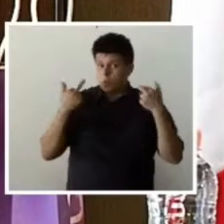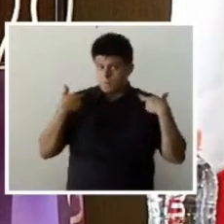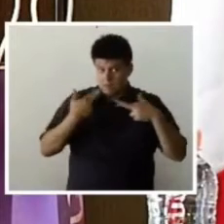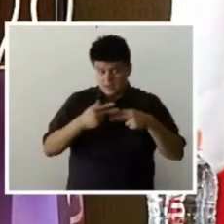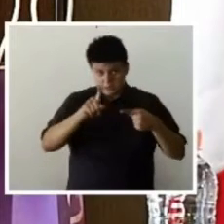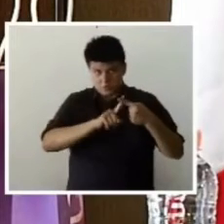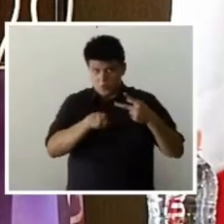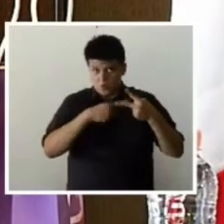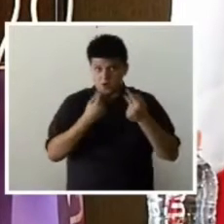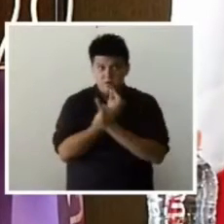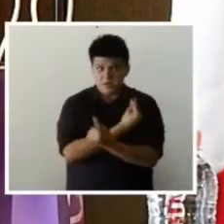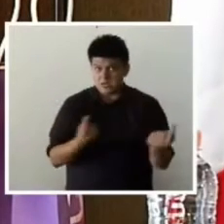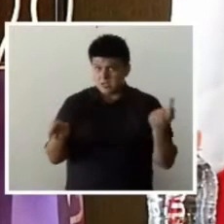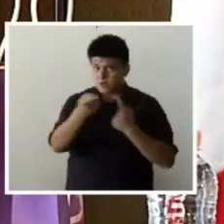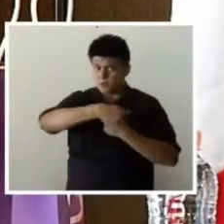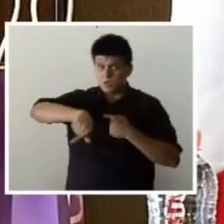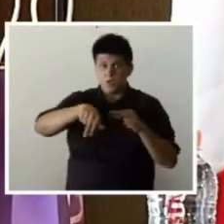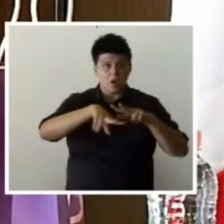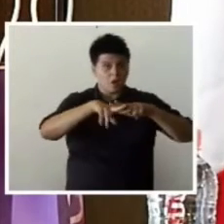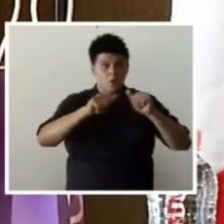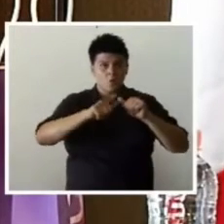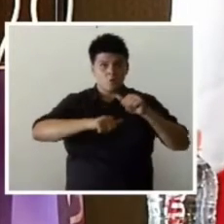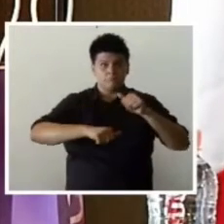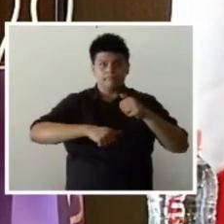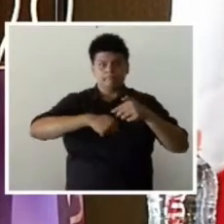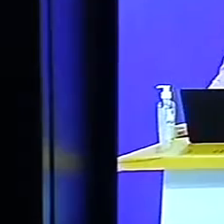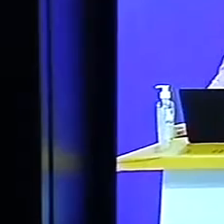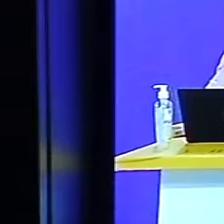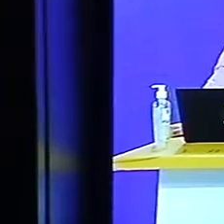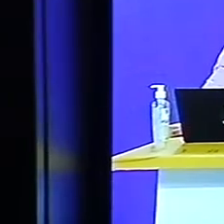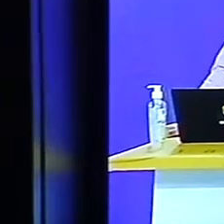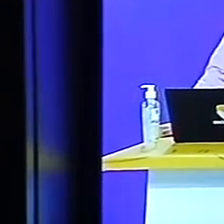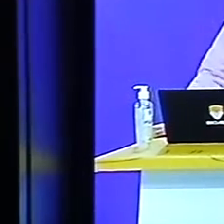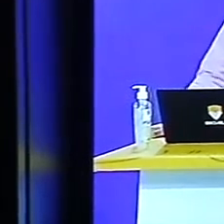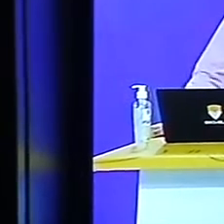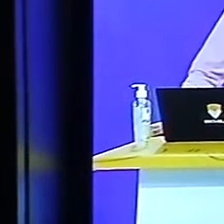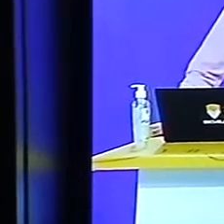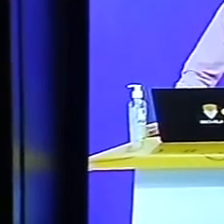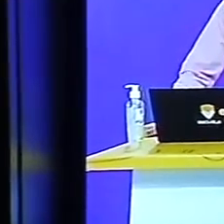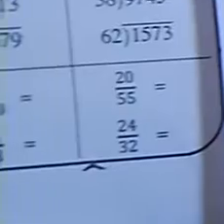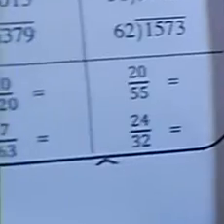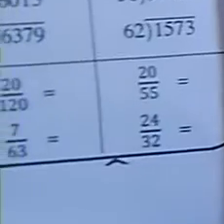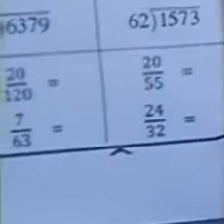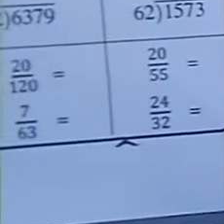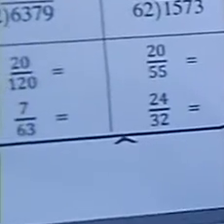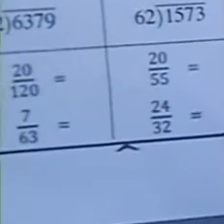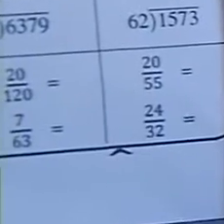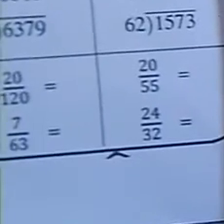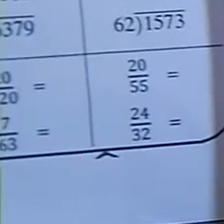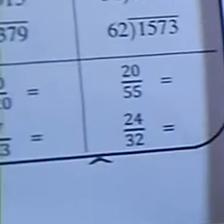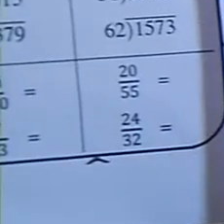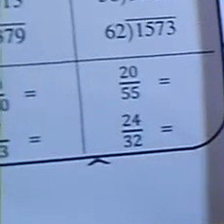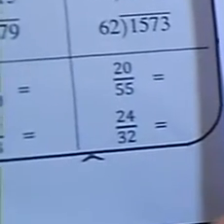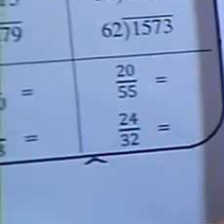ningún niño de ninguno de los niveles educativos de nuevo léon rodríguez calderón comentó que ya se encuentra todo listo para